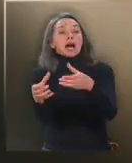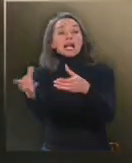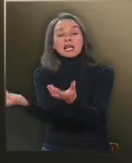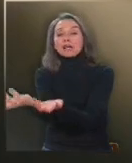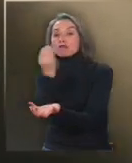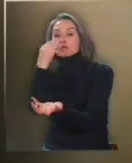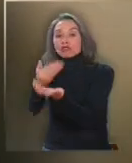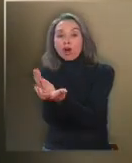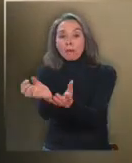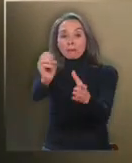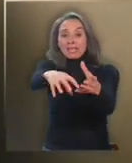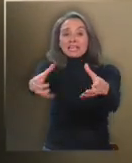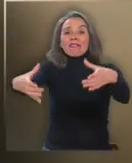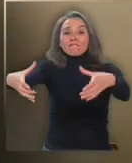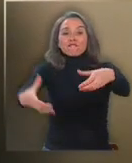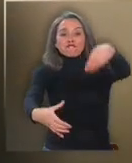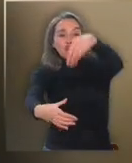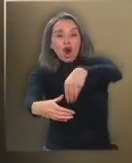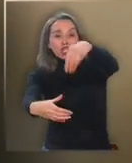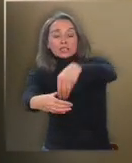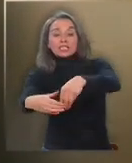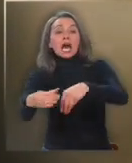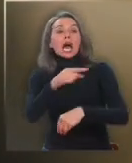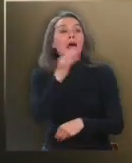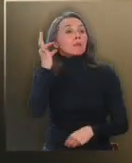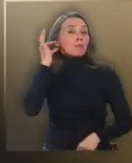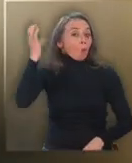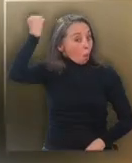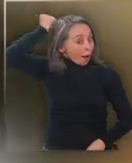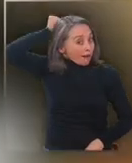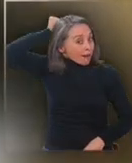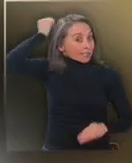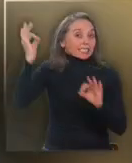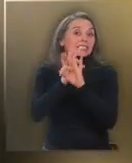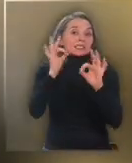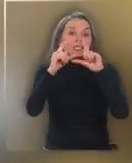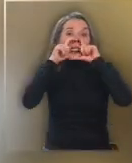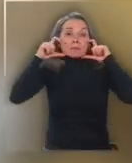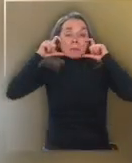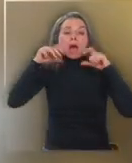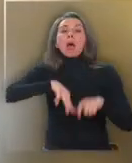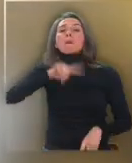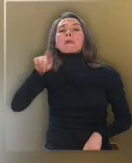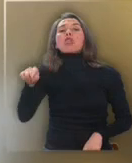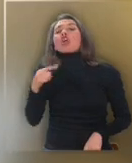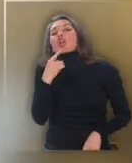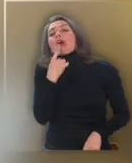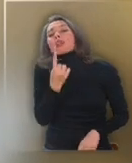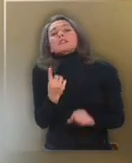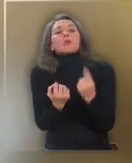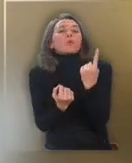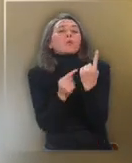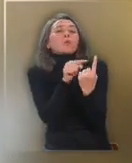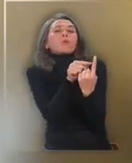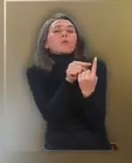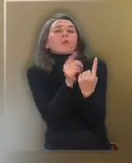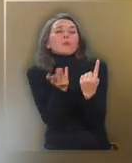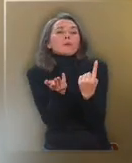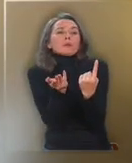pedidos sin mascarilla, cuestión que la empresa, en todo caso y fuera de cámara, admite como un caso aislado.